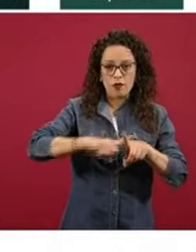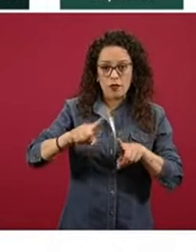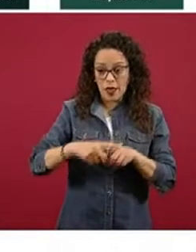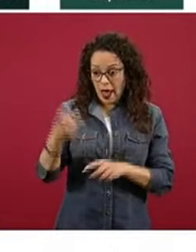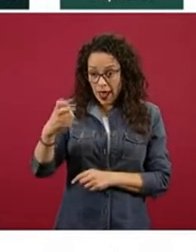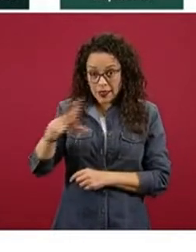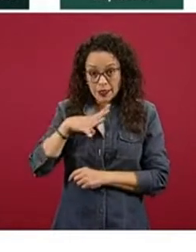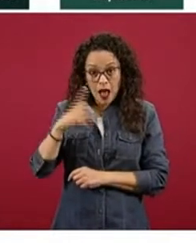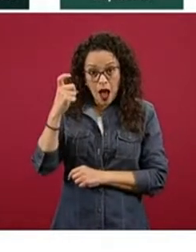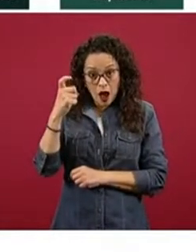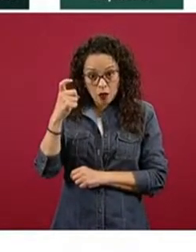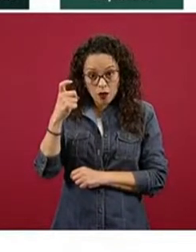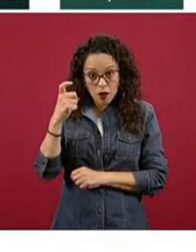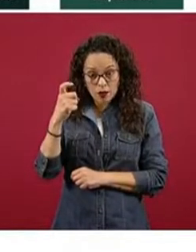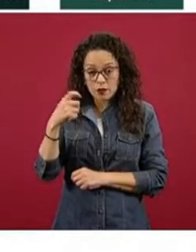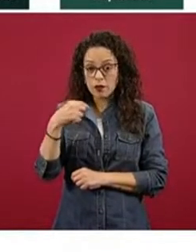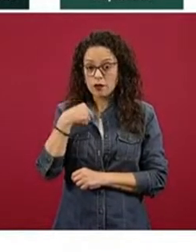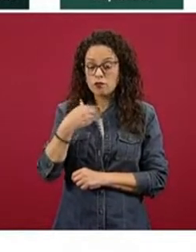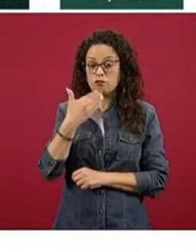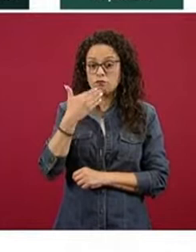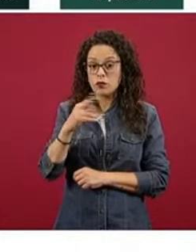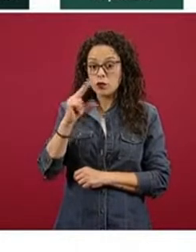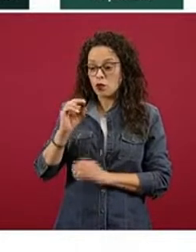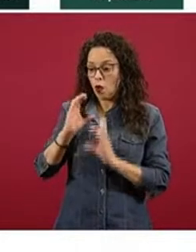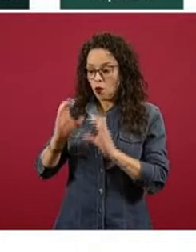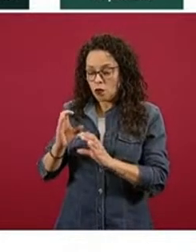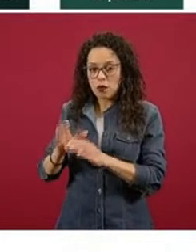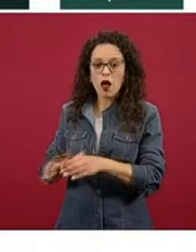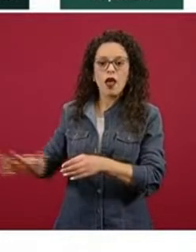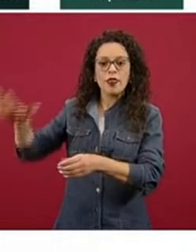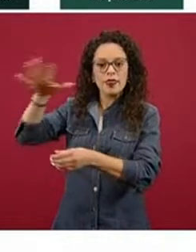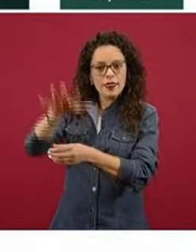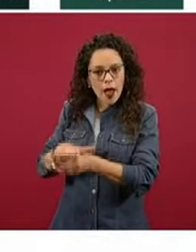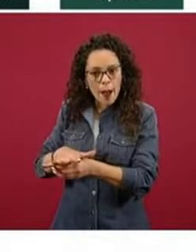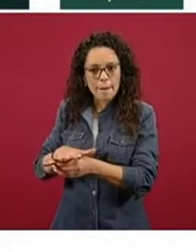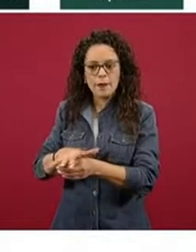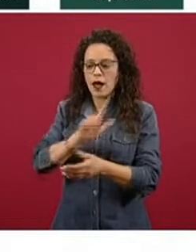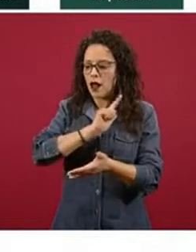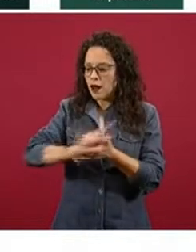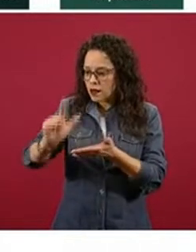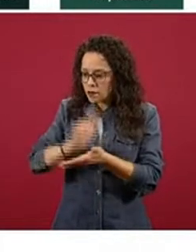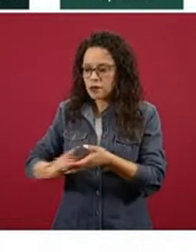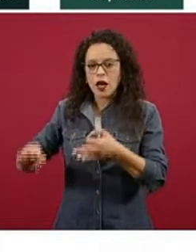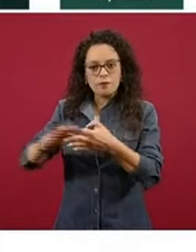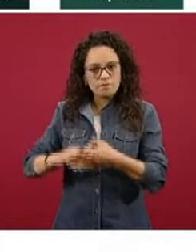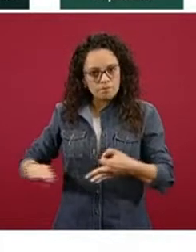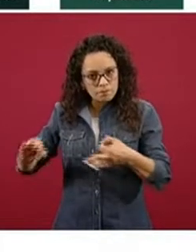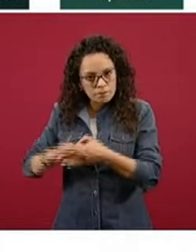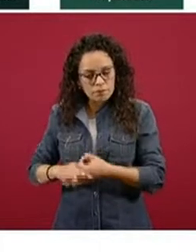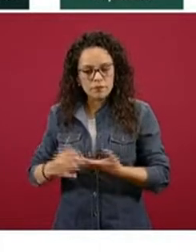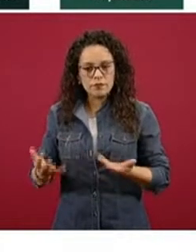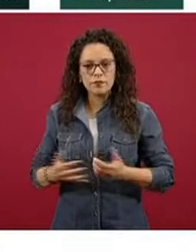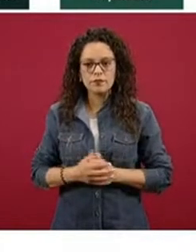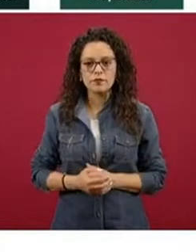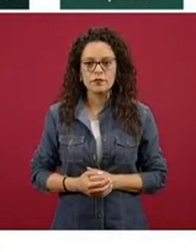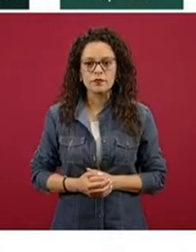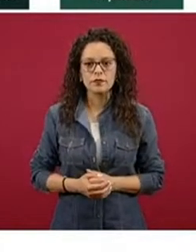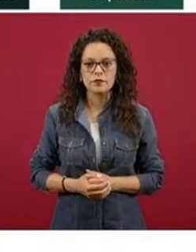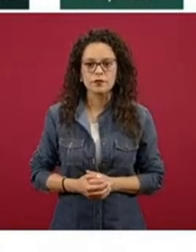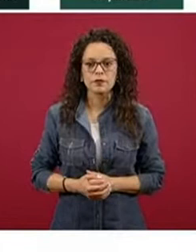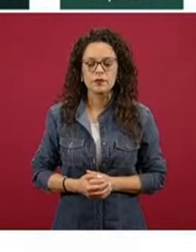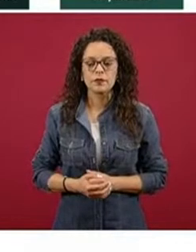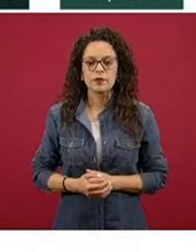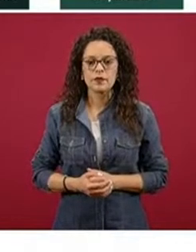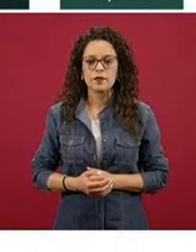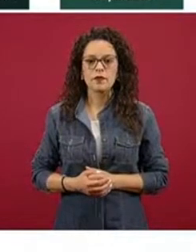agua, si yo no les doy el tratamiento adecuado, si yo no los tapo, si yo no los limpio, si yo no mantengo esta agua cada tanto